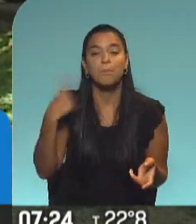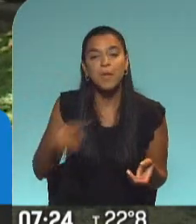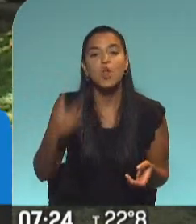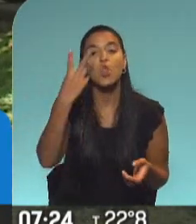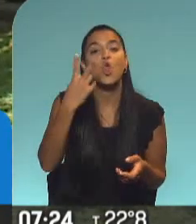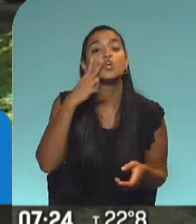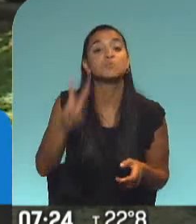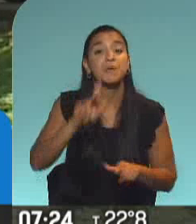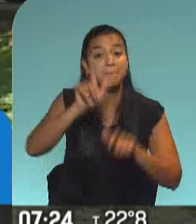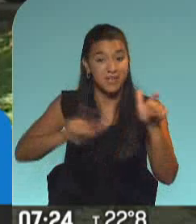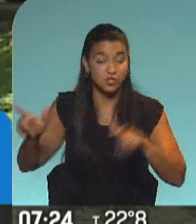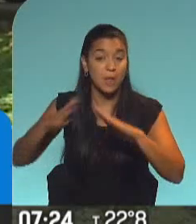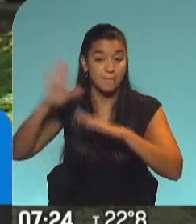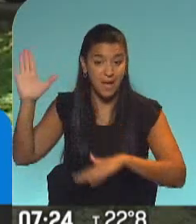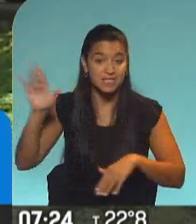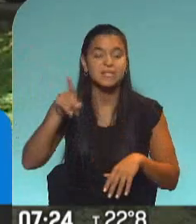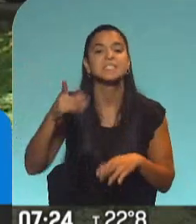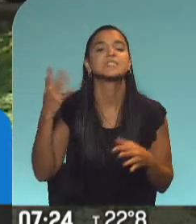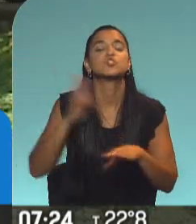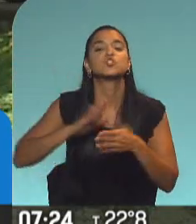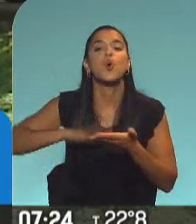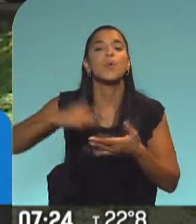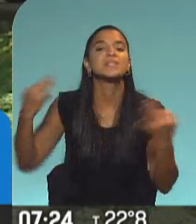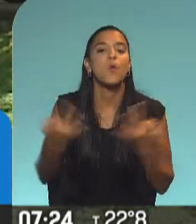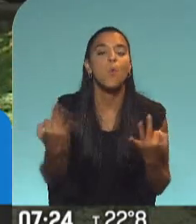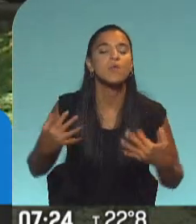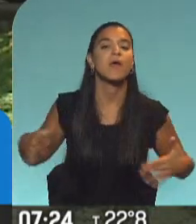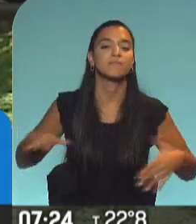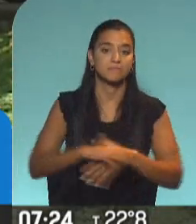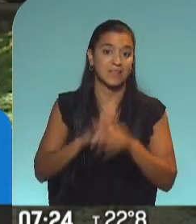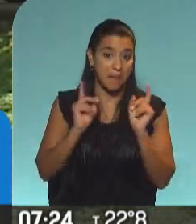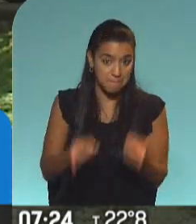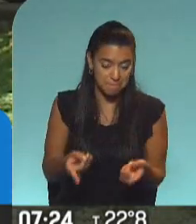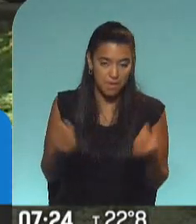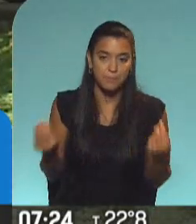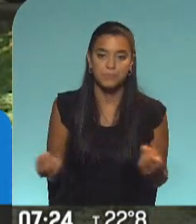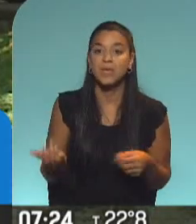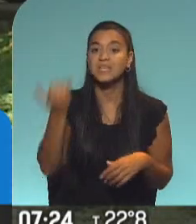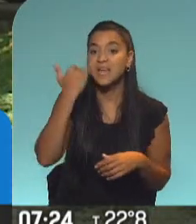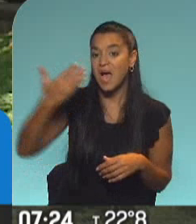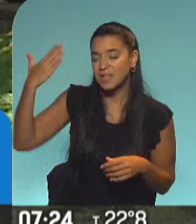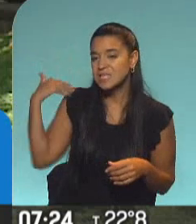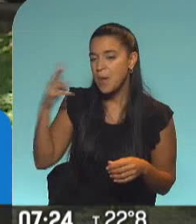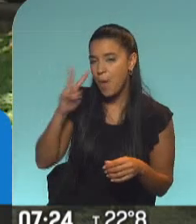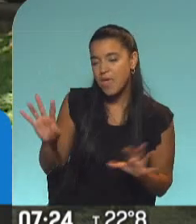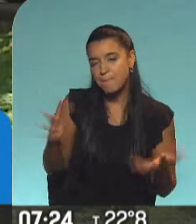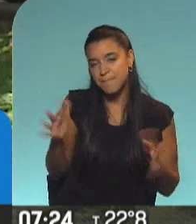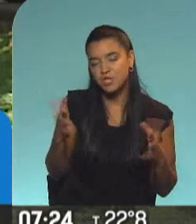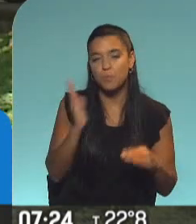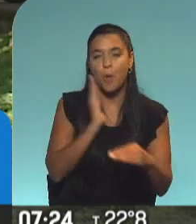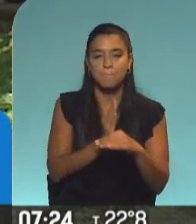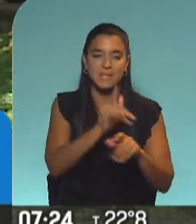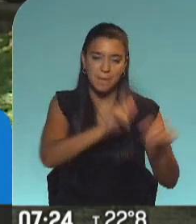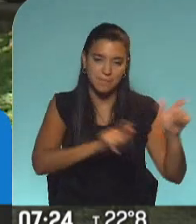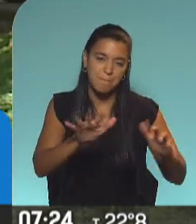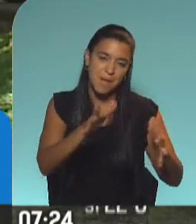2.000 pacientes, sobre seguridad y la eficacia. Por lo tanto, lo que ya se veía más o menos con la mitad de los pacientes,